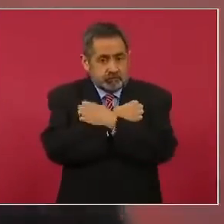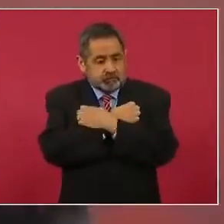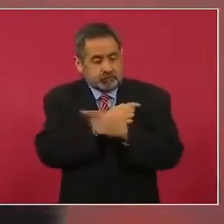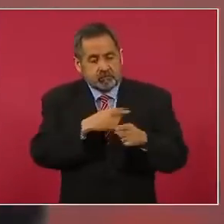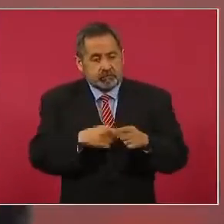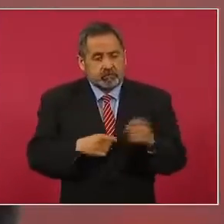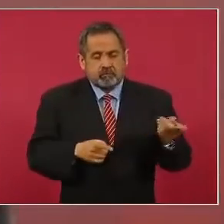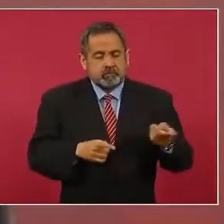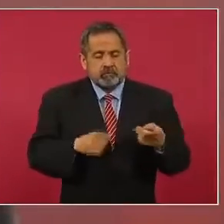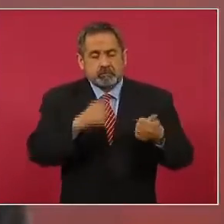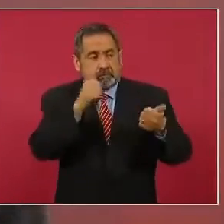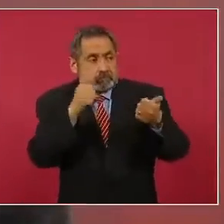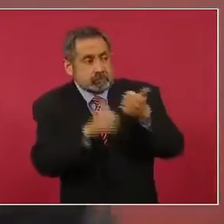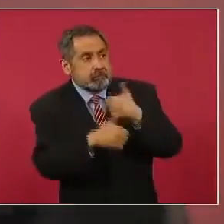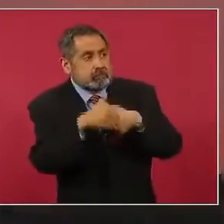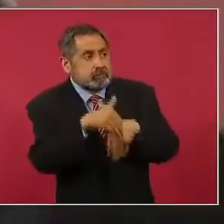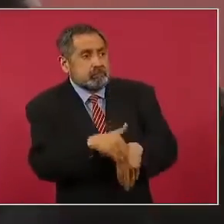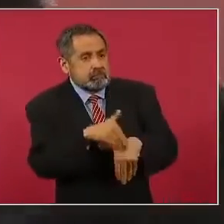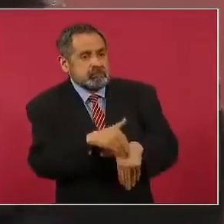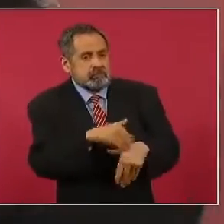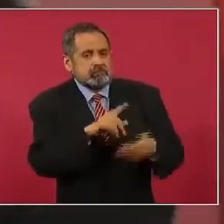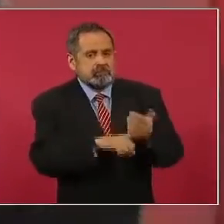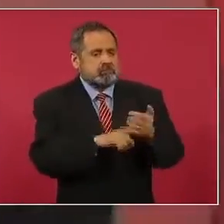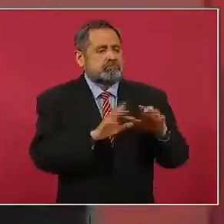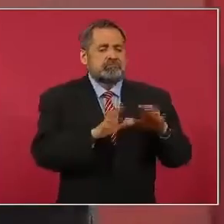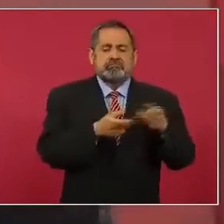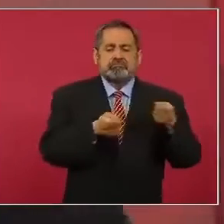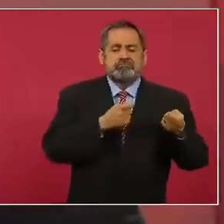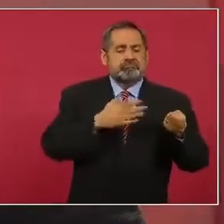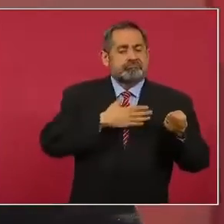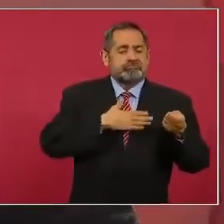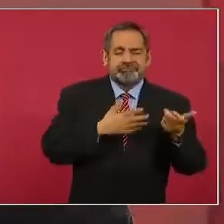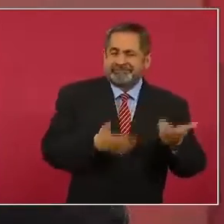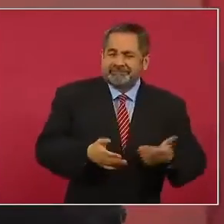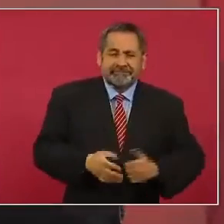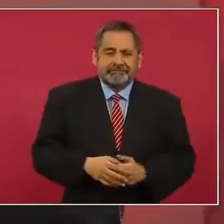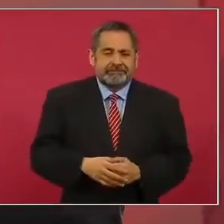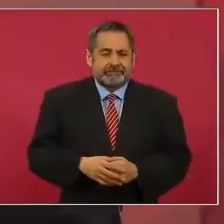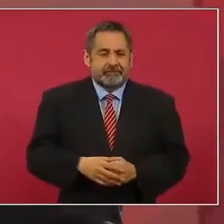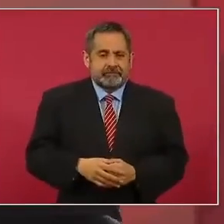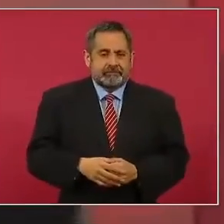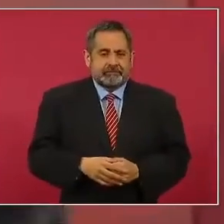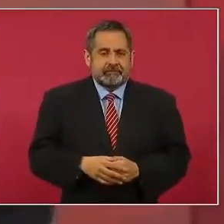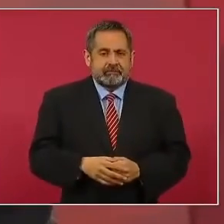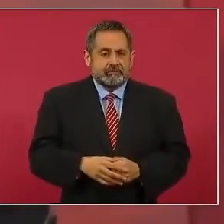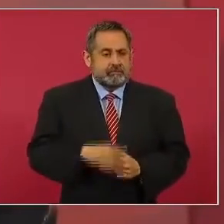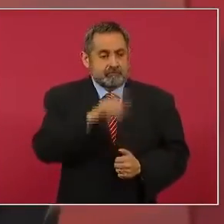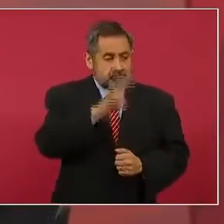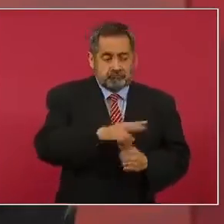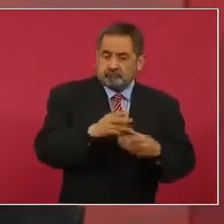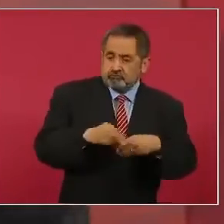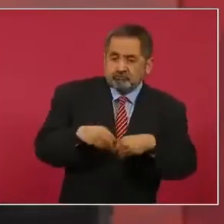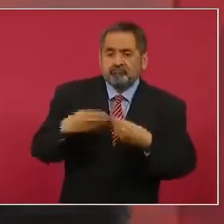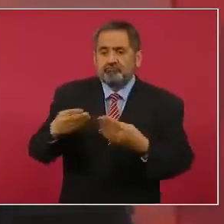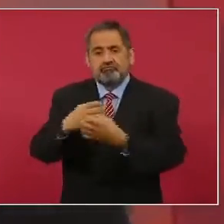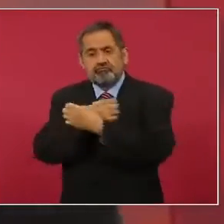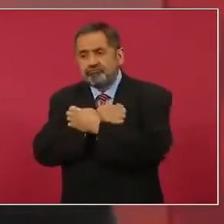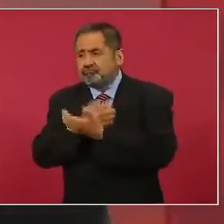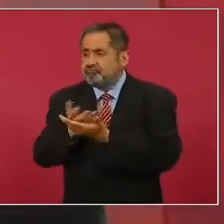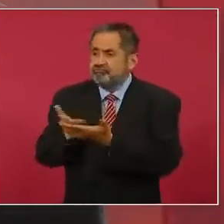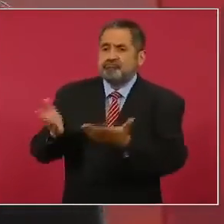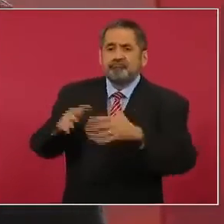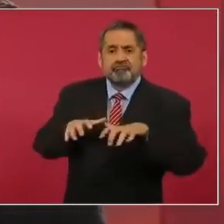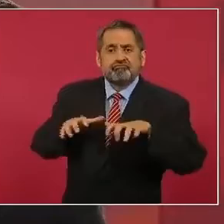estaba al servicio de estas minorías. no al servicio del